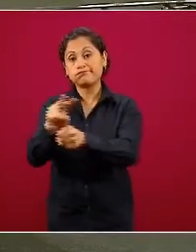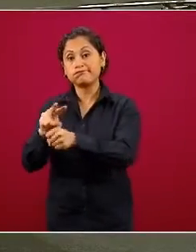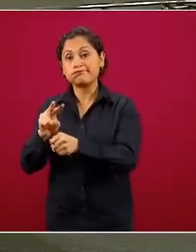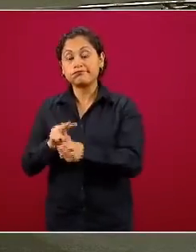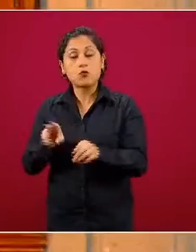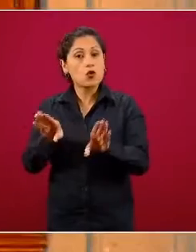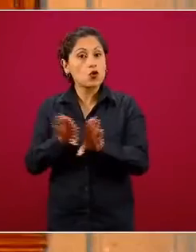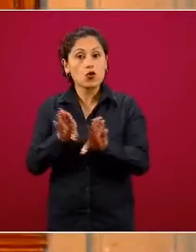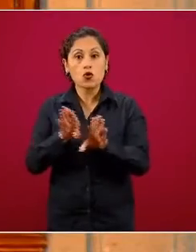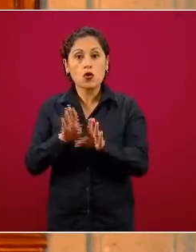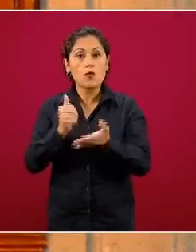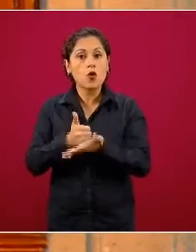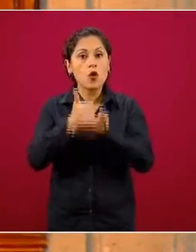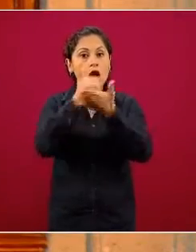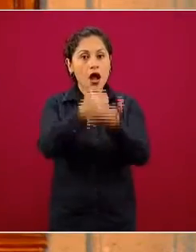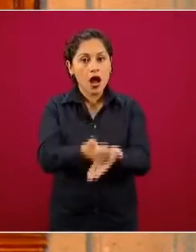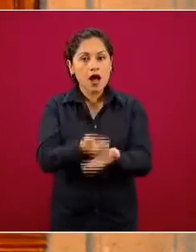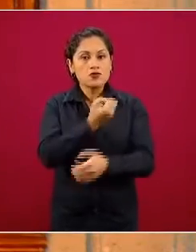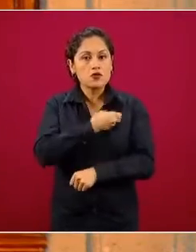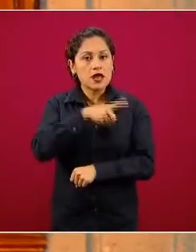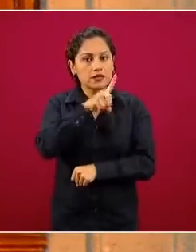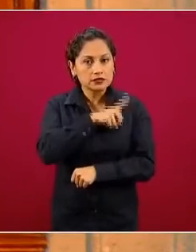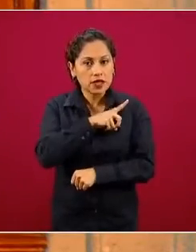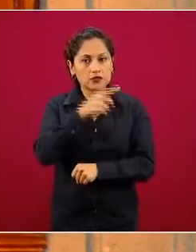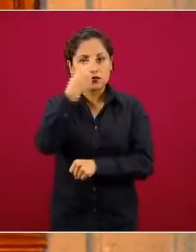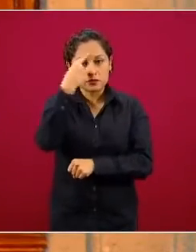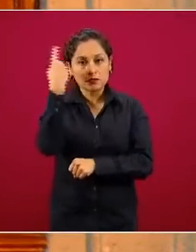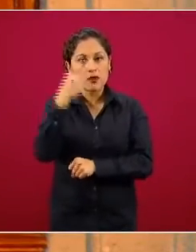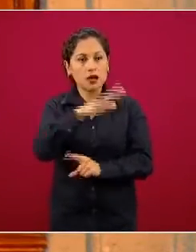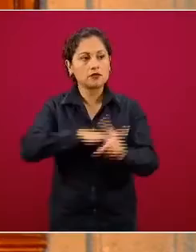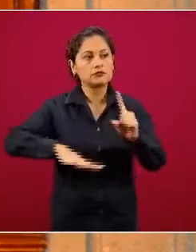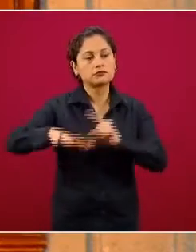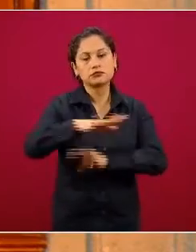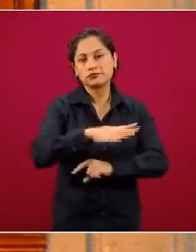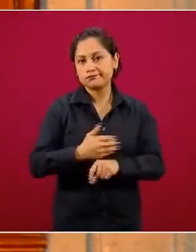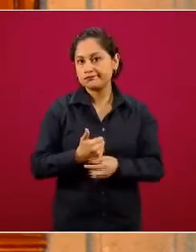de políticas públicas. Eso es gruesamente el propósito fundamental y la